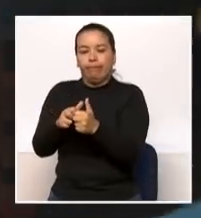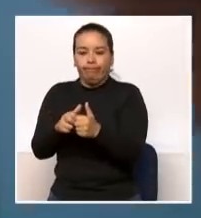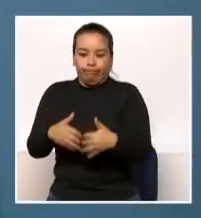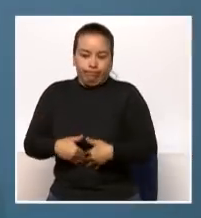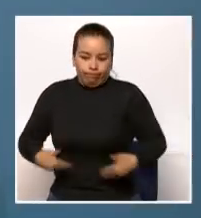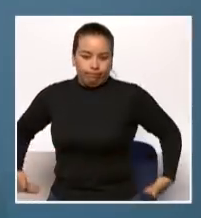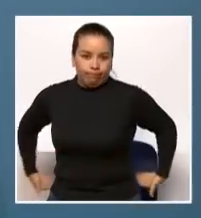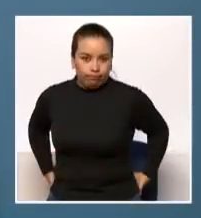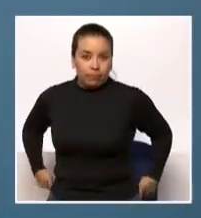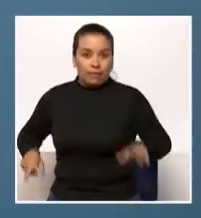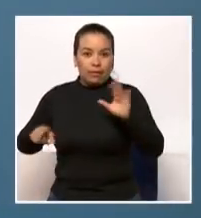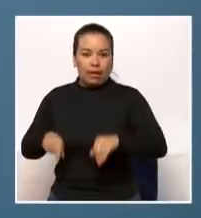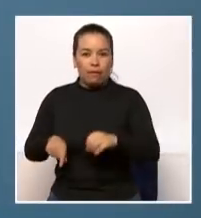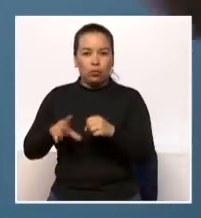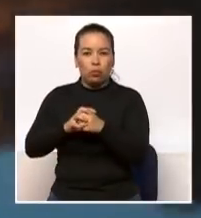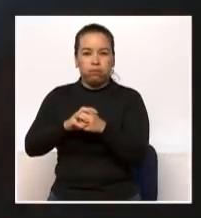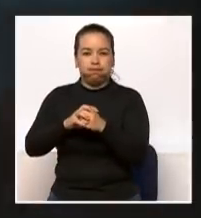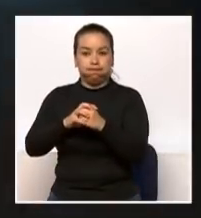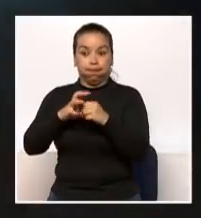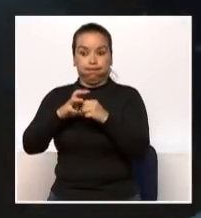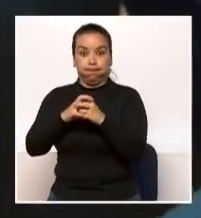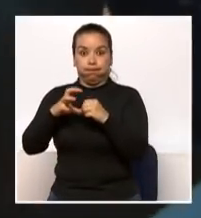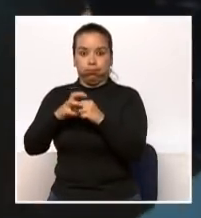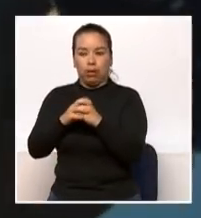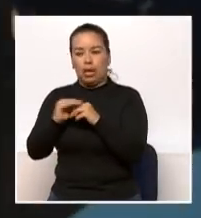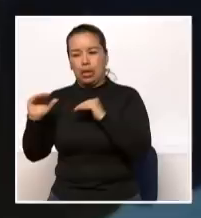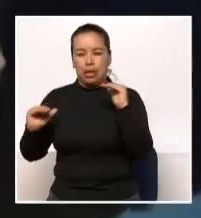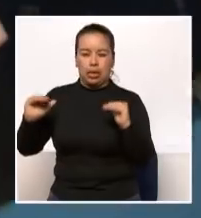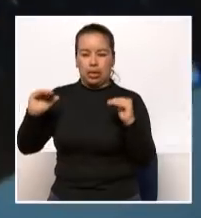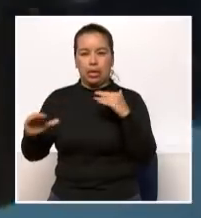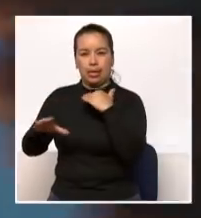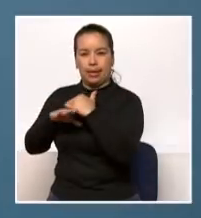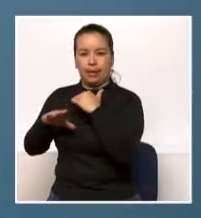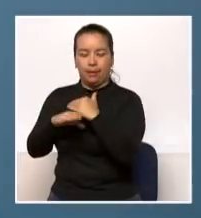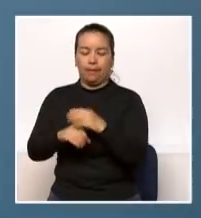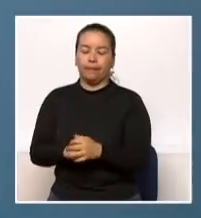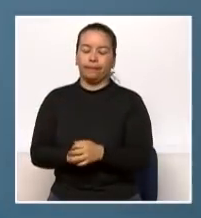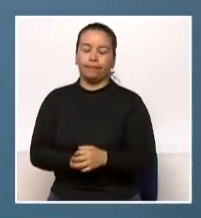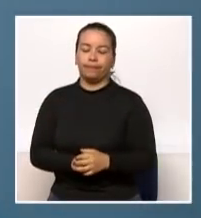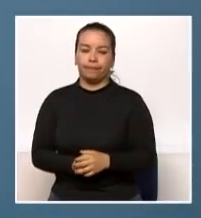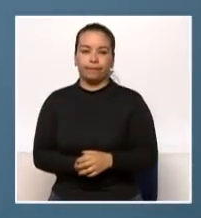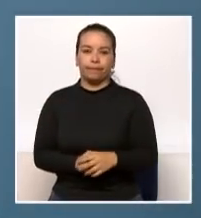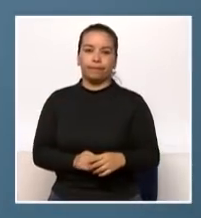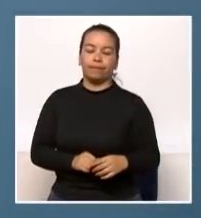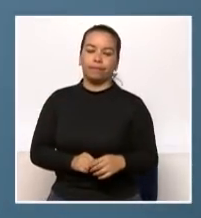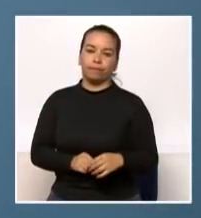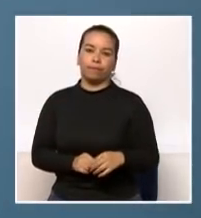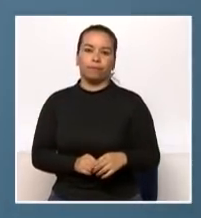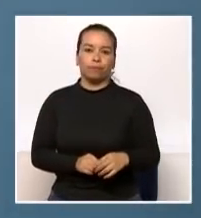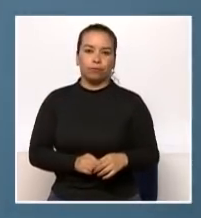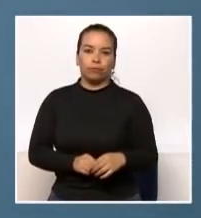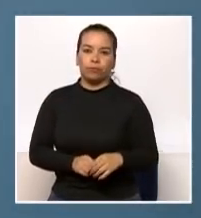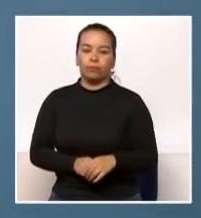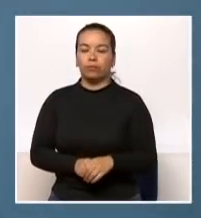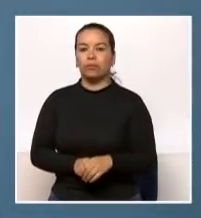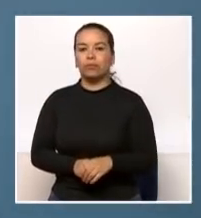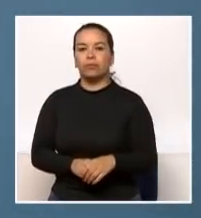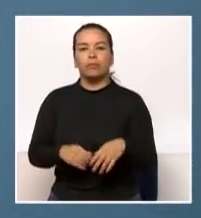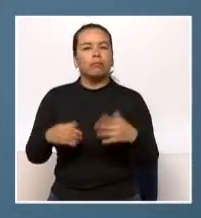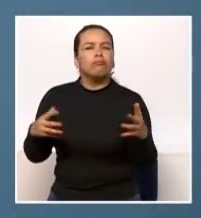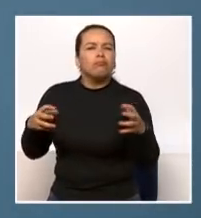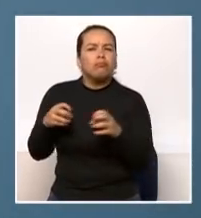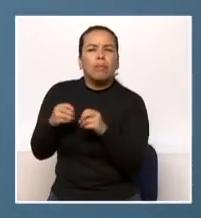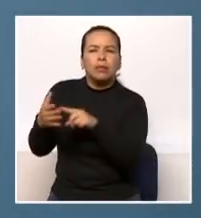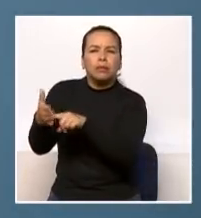unas densidades algo semejantes. Y en este caso, se ve el riñón negro y el hígado blanco. Es una esteatosis hepática grado 3. ¿Qué más se ven en los